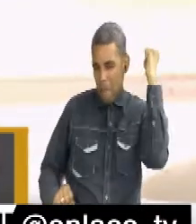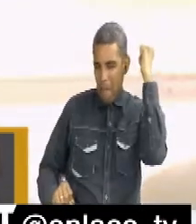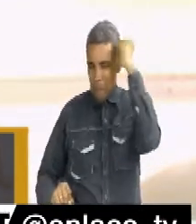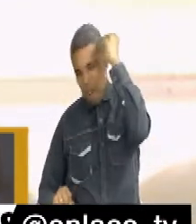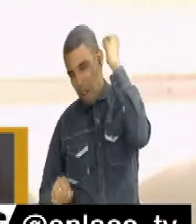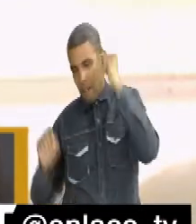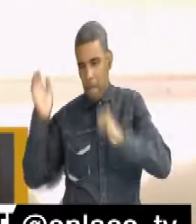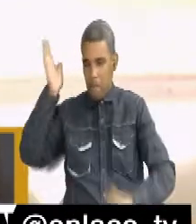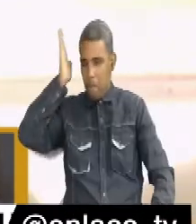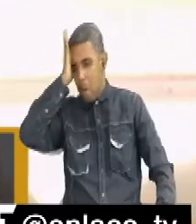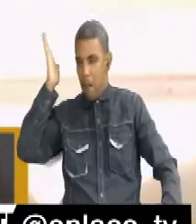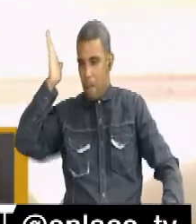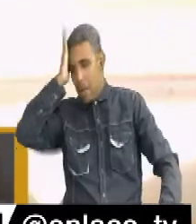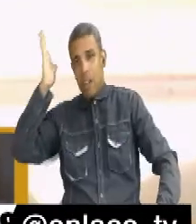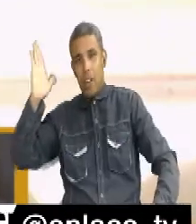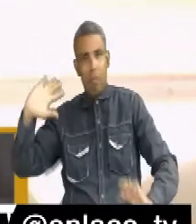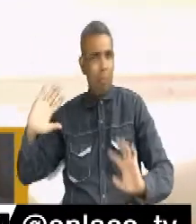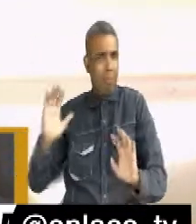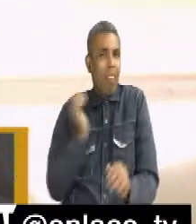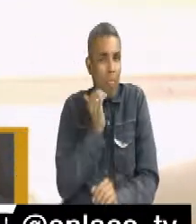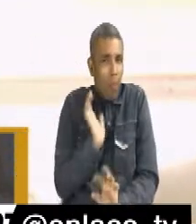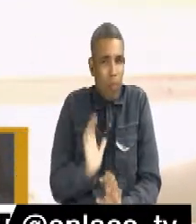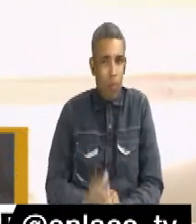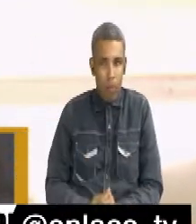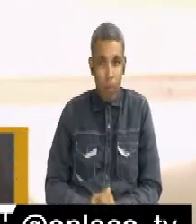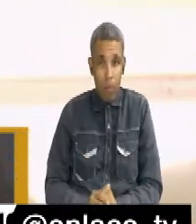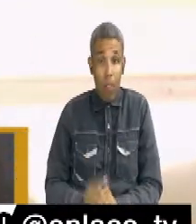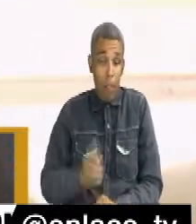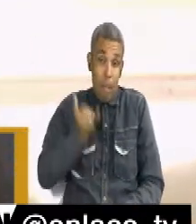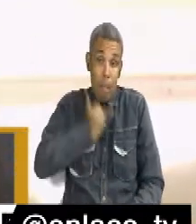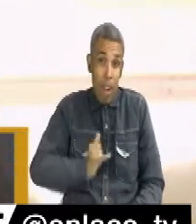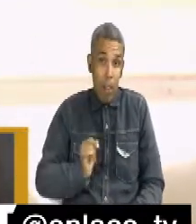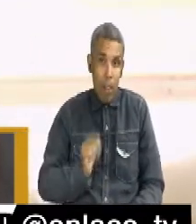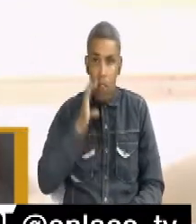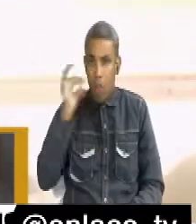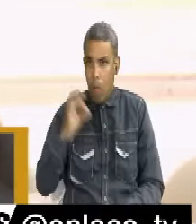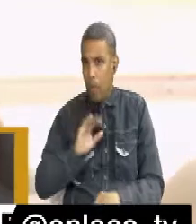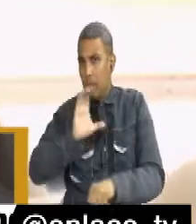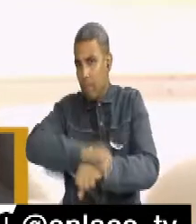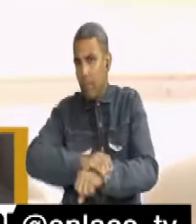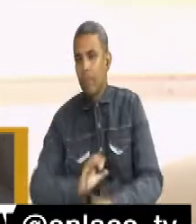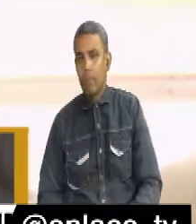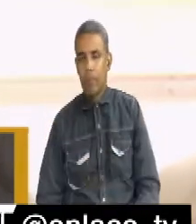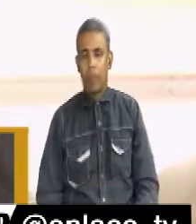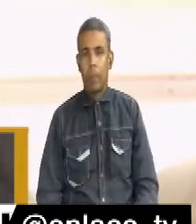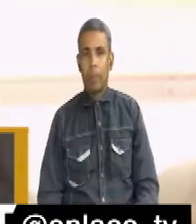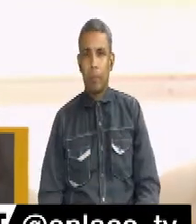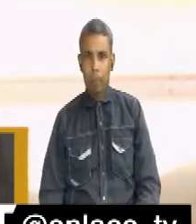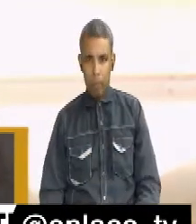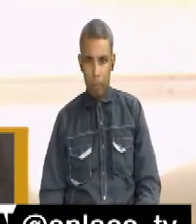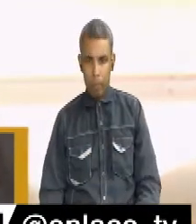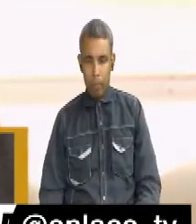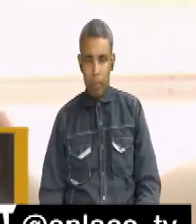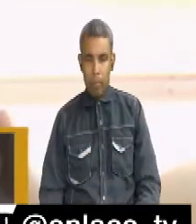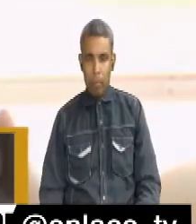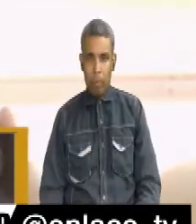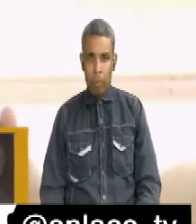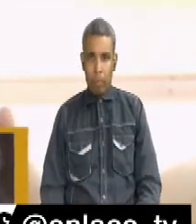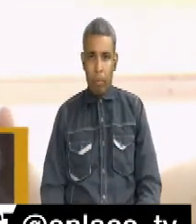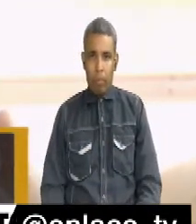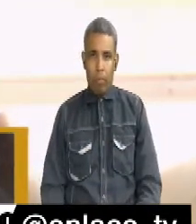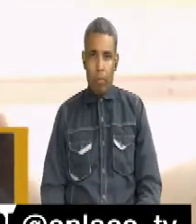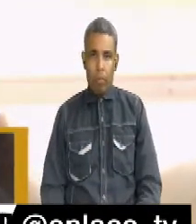elemento contundente, y ese es el arma con el cual más se utiliza pues para este